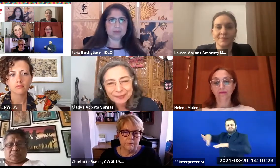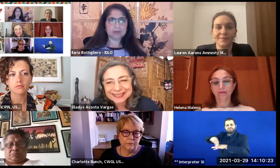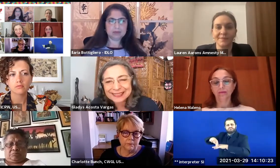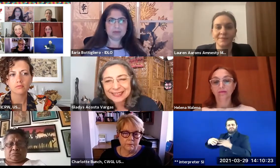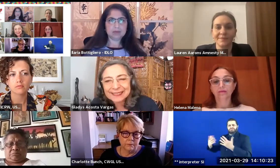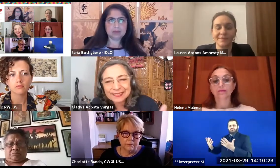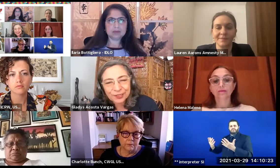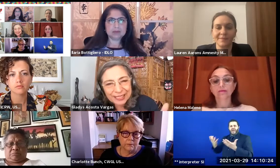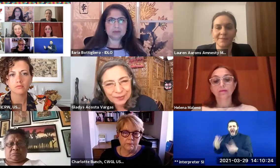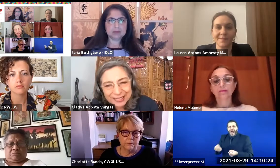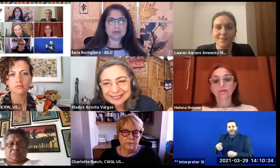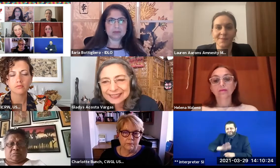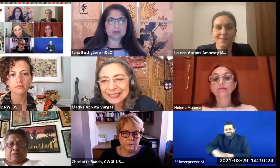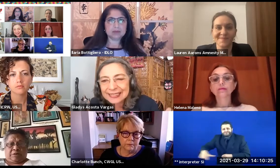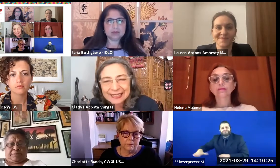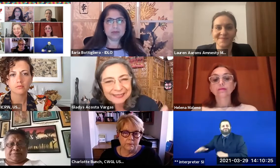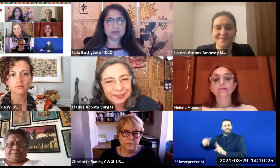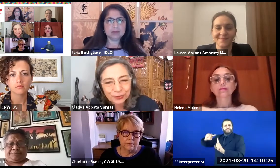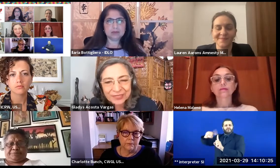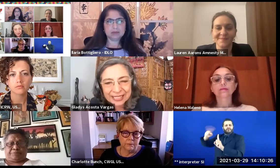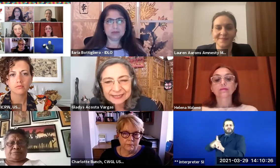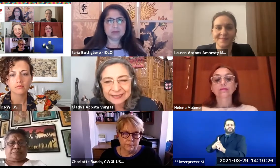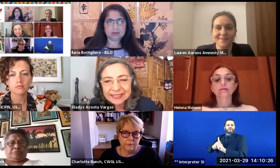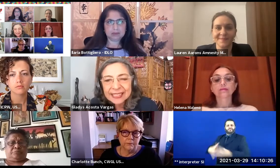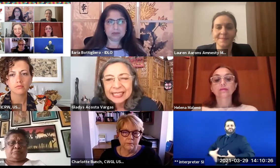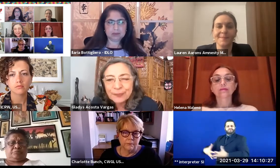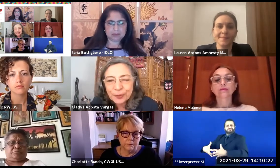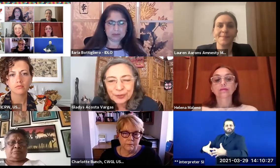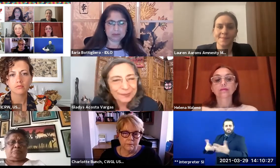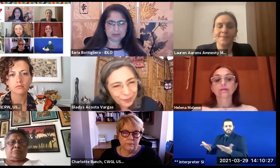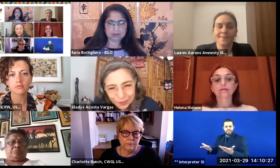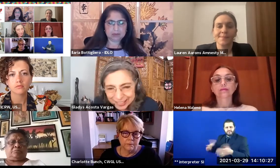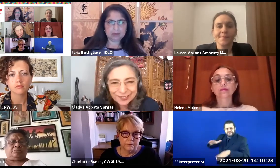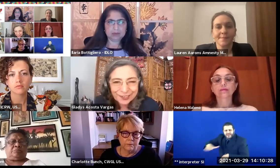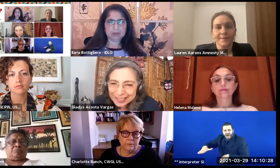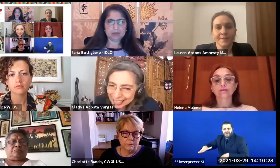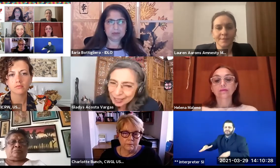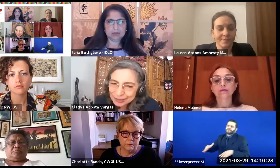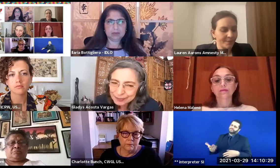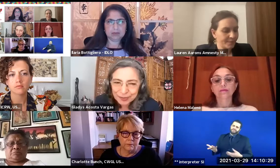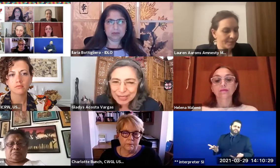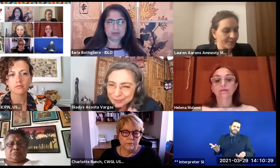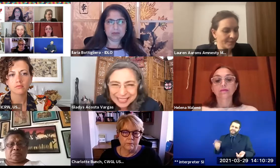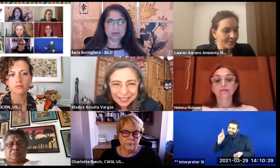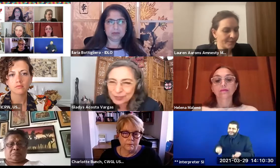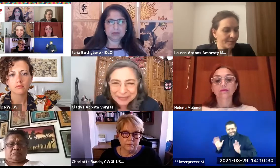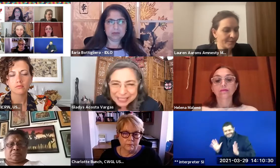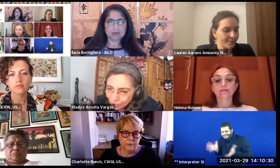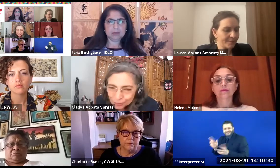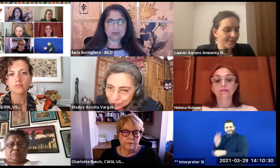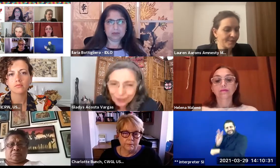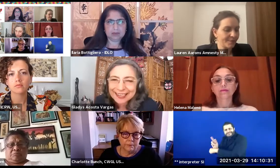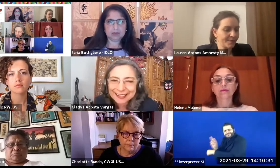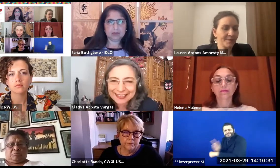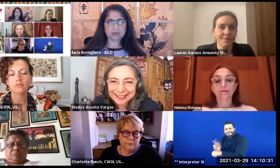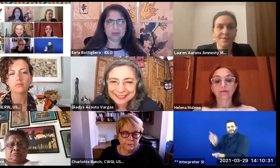la capacidad de decisión de las mujeres y de las niñas en sus vidas. Y por último, lo he dejado al último, pero ya Myrna lo explicó